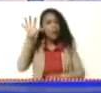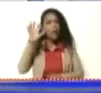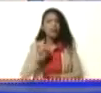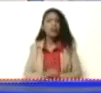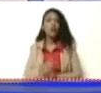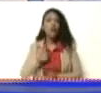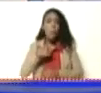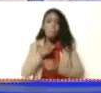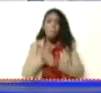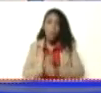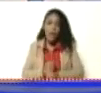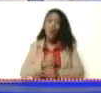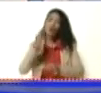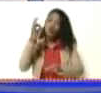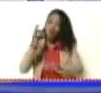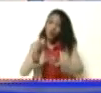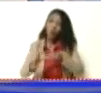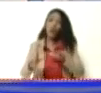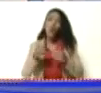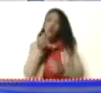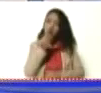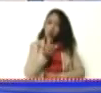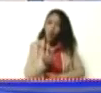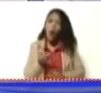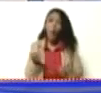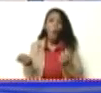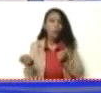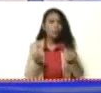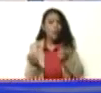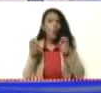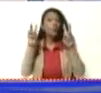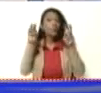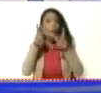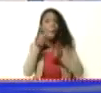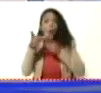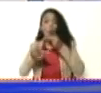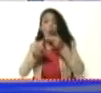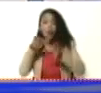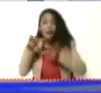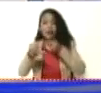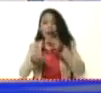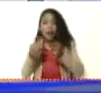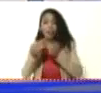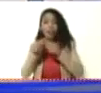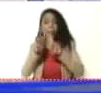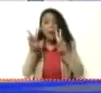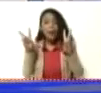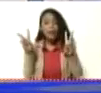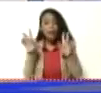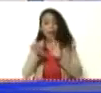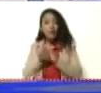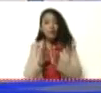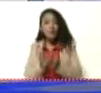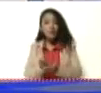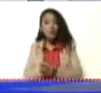Espero que tenga suerte en el buen manejo de una nueva política de paz en el